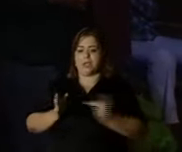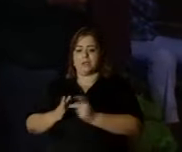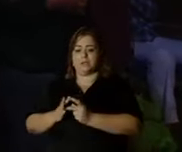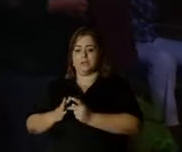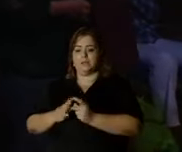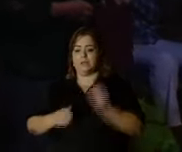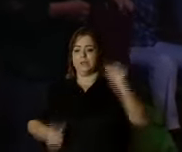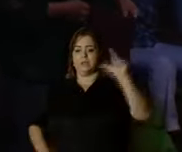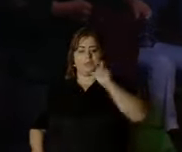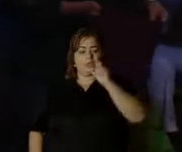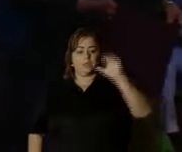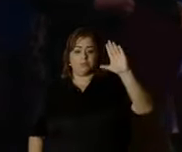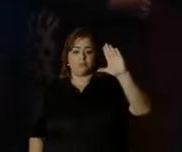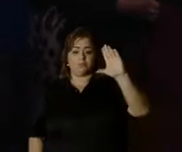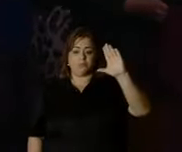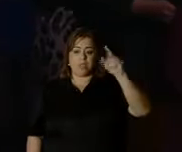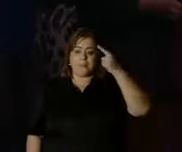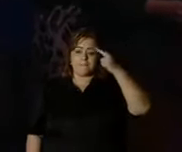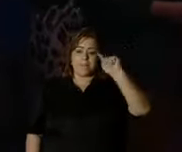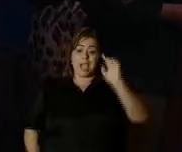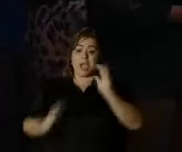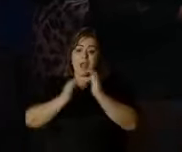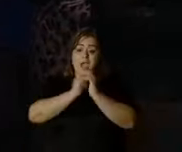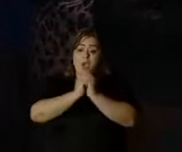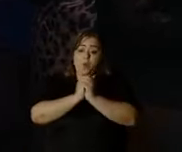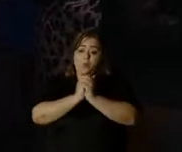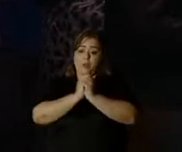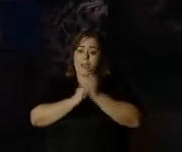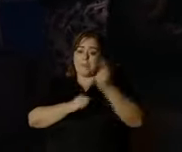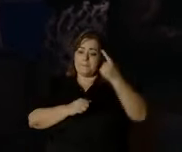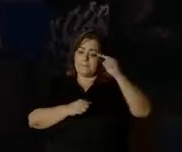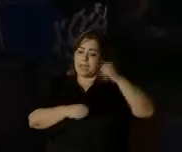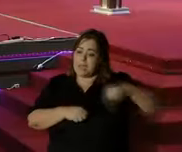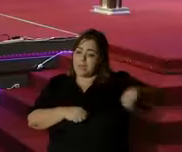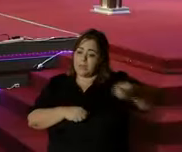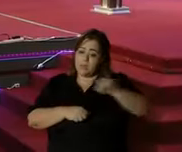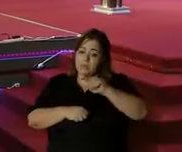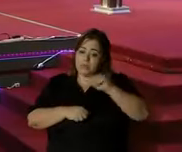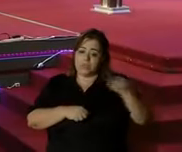orar por usted. ¿Habrá alguien? Solo cree, solo cree. ¿Habrá alguien?